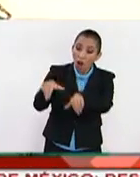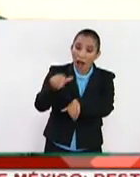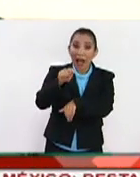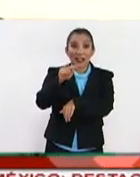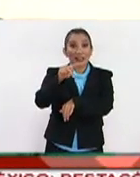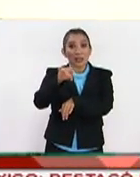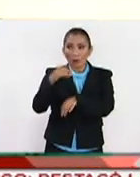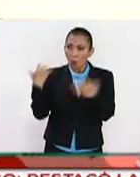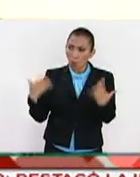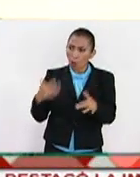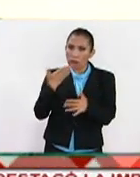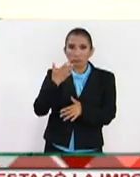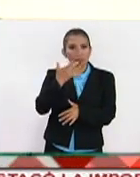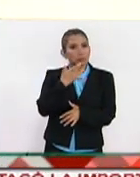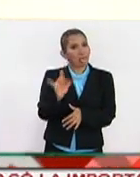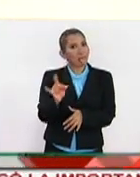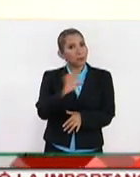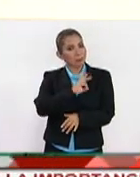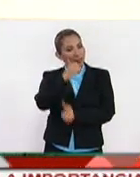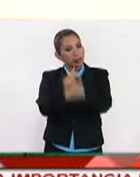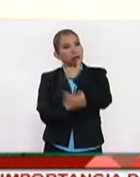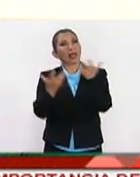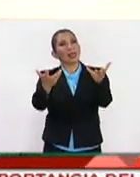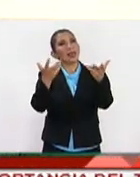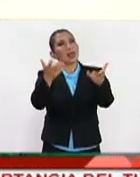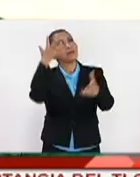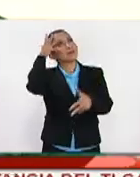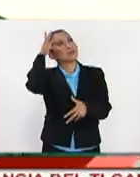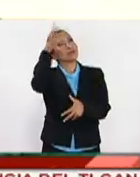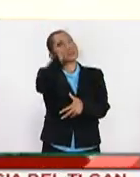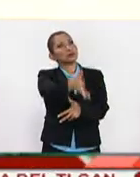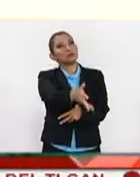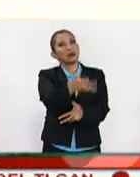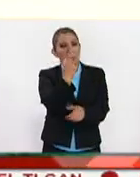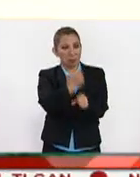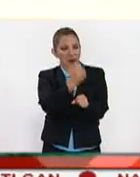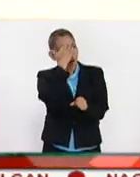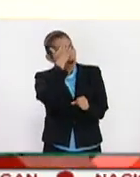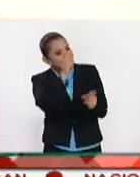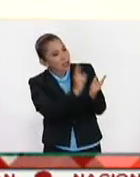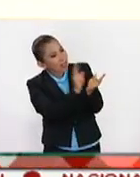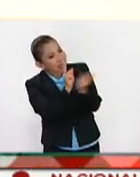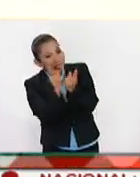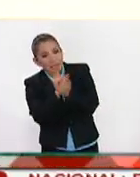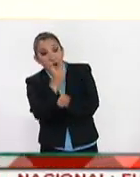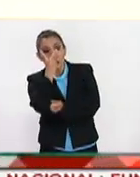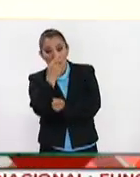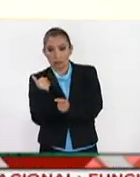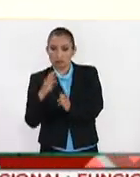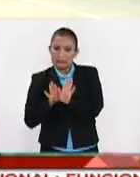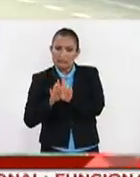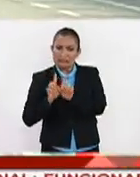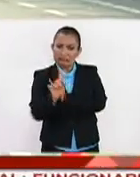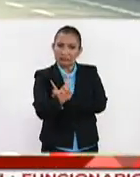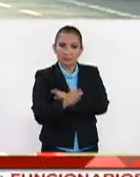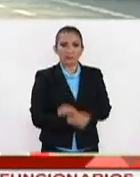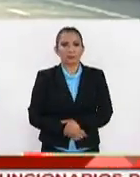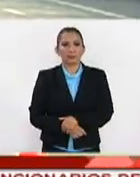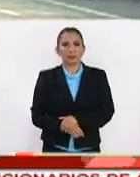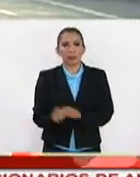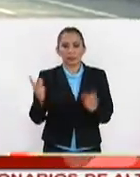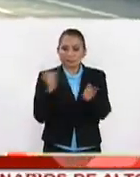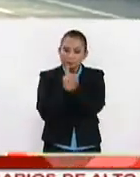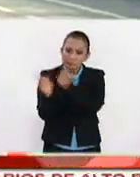atletismo tenga esa facilidad de aspirar a, primero, conocer a las personas y 2, a superarlo, ¿no? Aunque